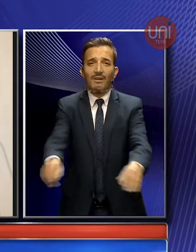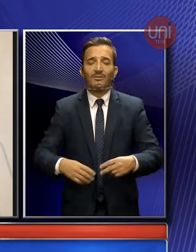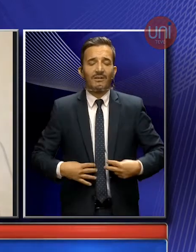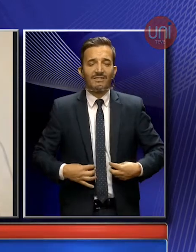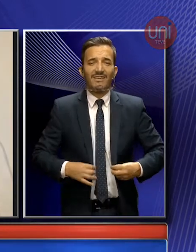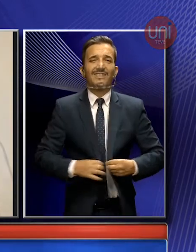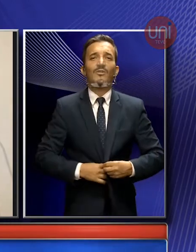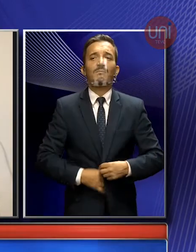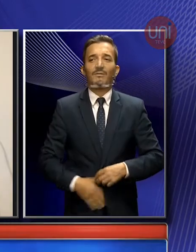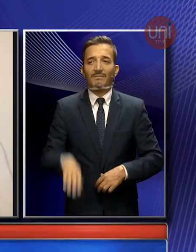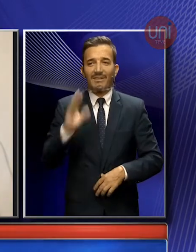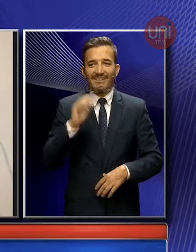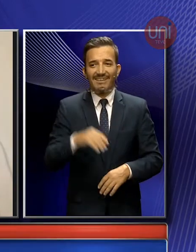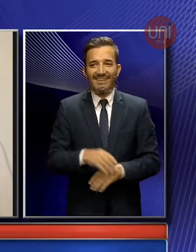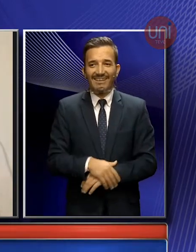Traversa dice, no hay problema.